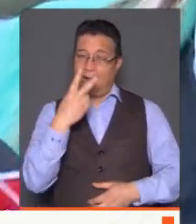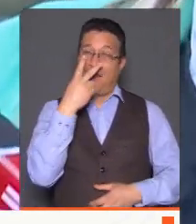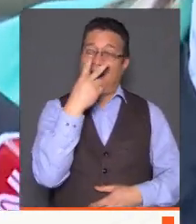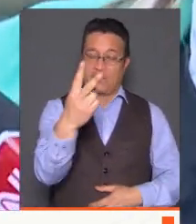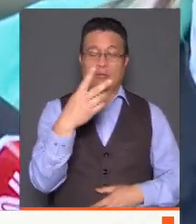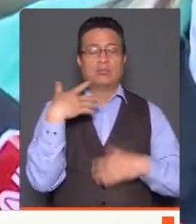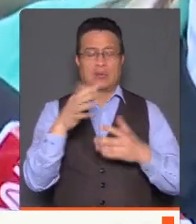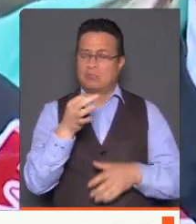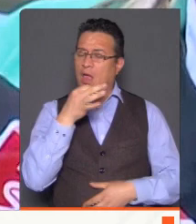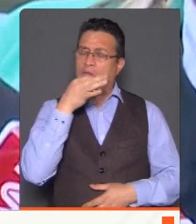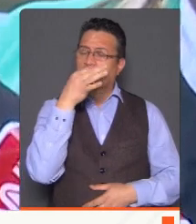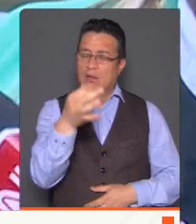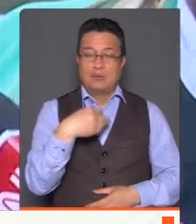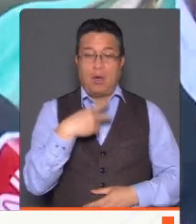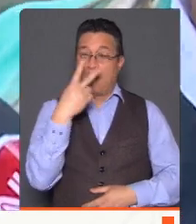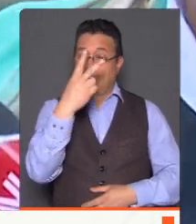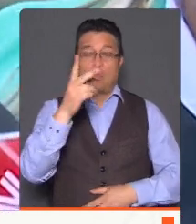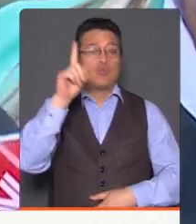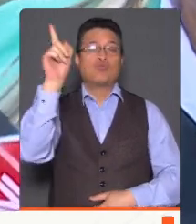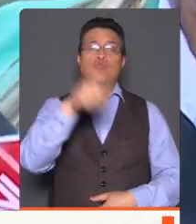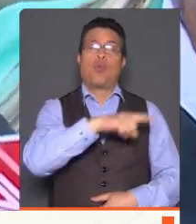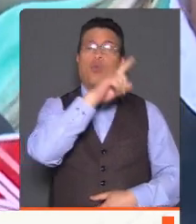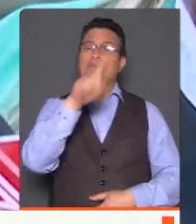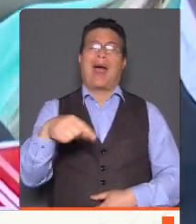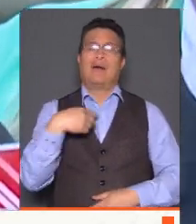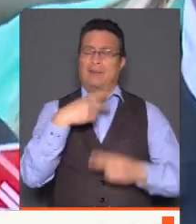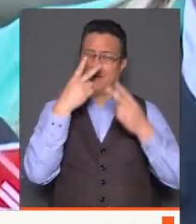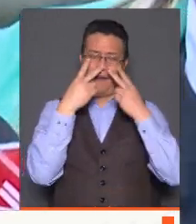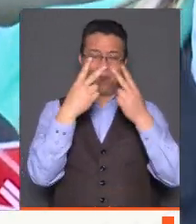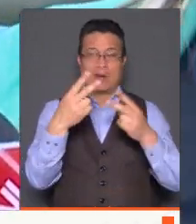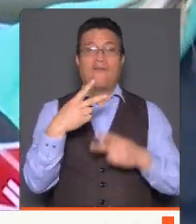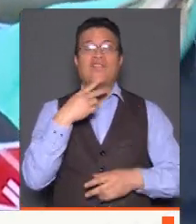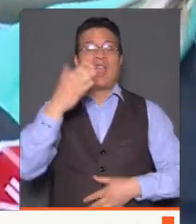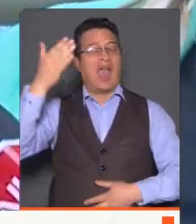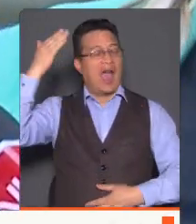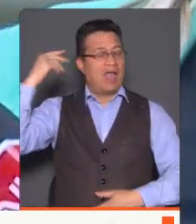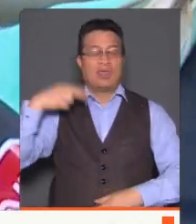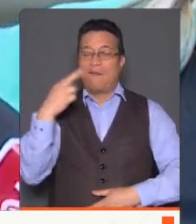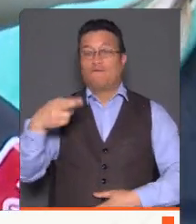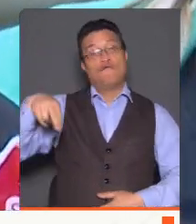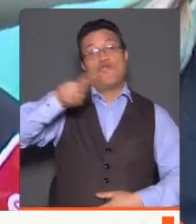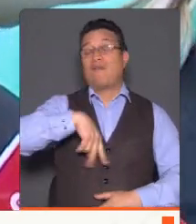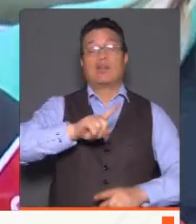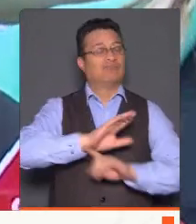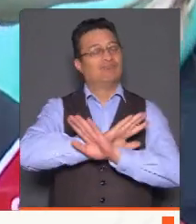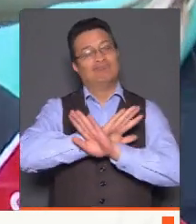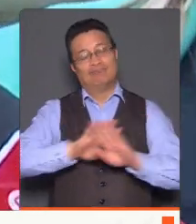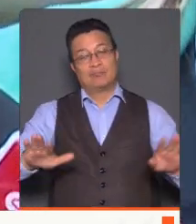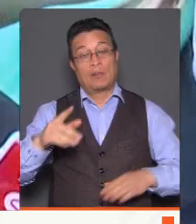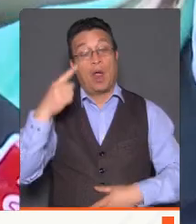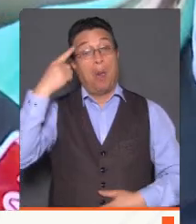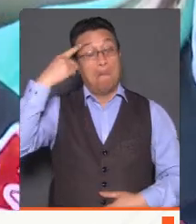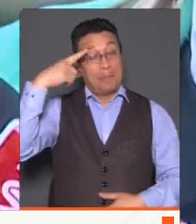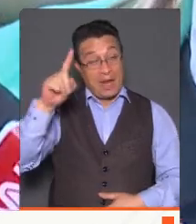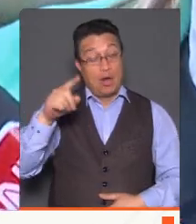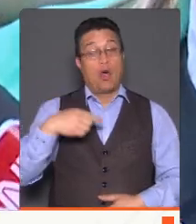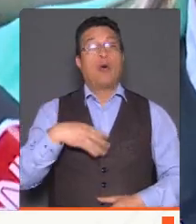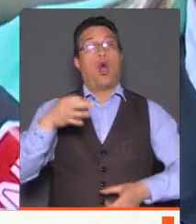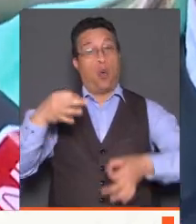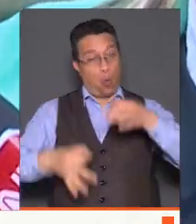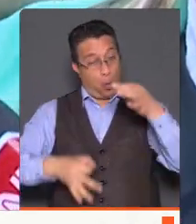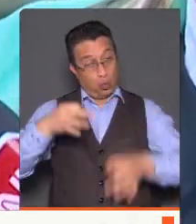hasta el final. Nunca me va a devolver la vida que tenía antes, pero por lo pronto, un poco de